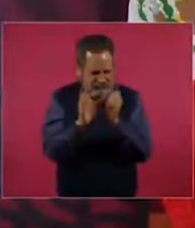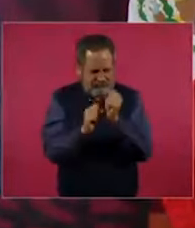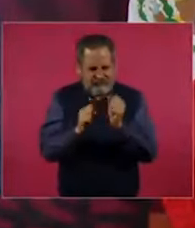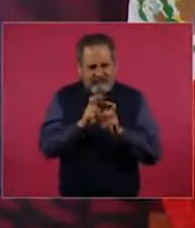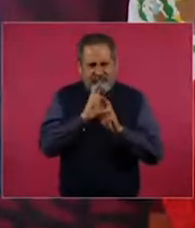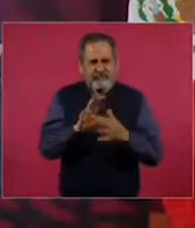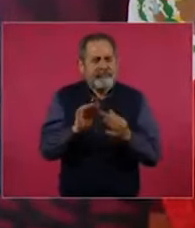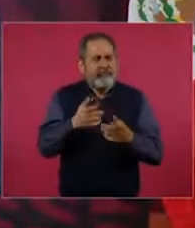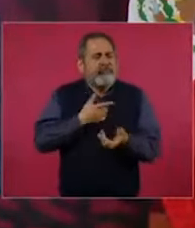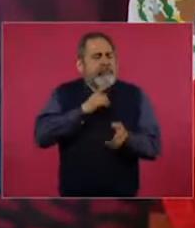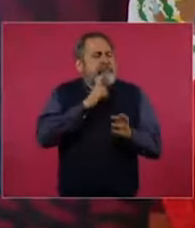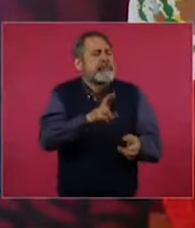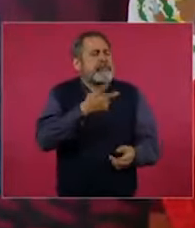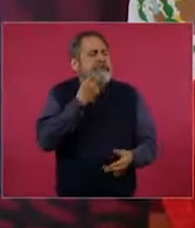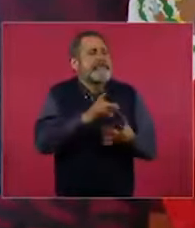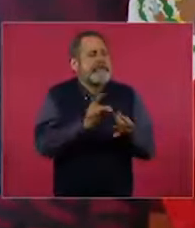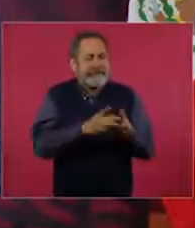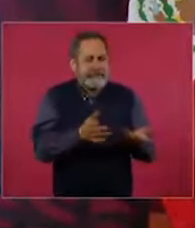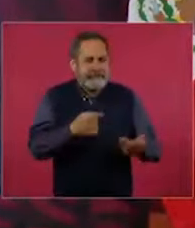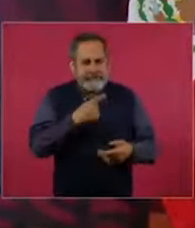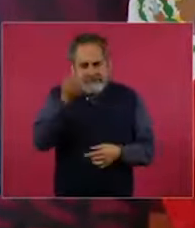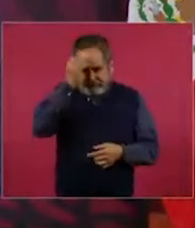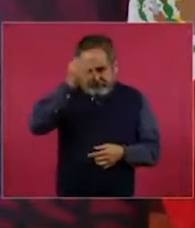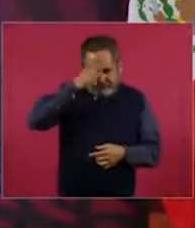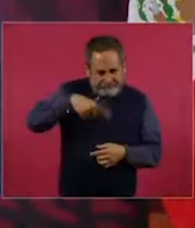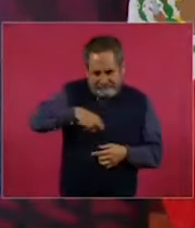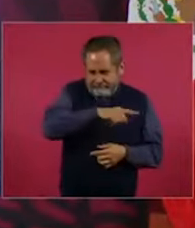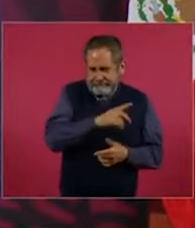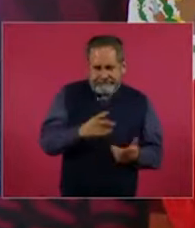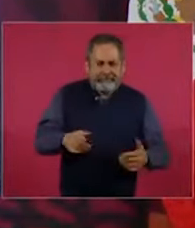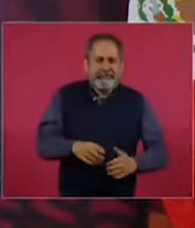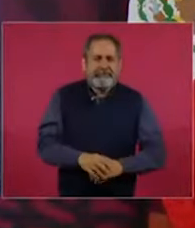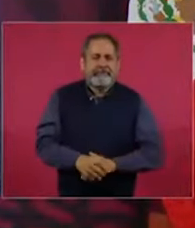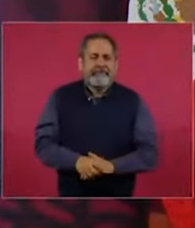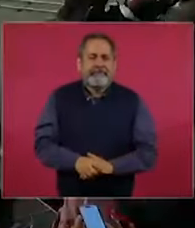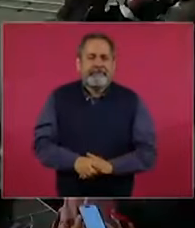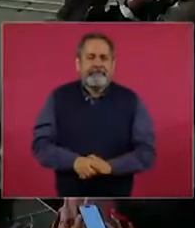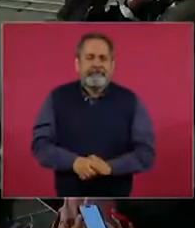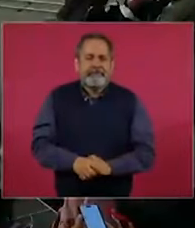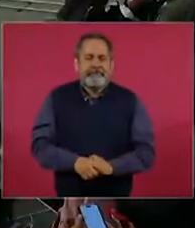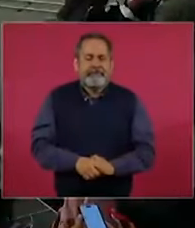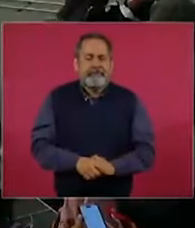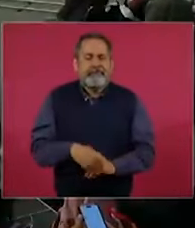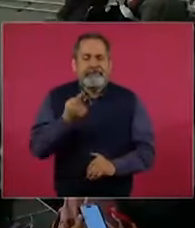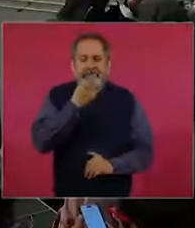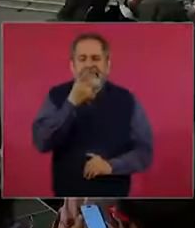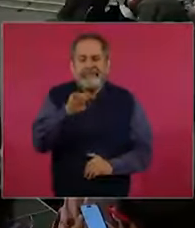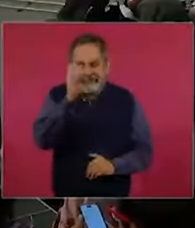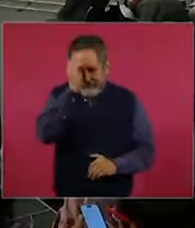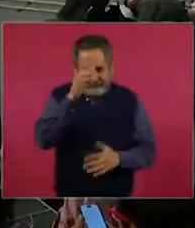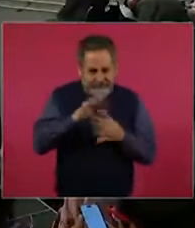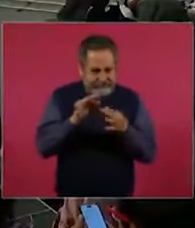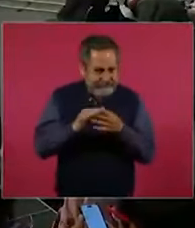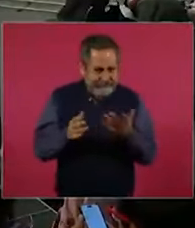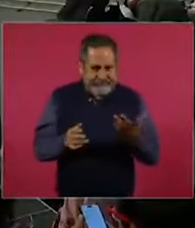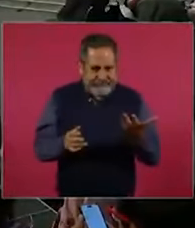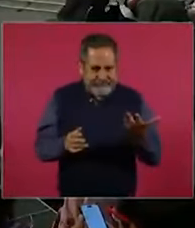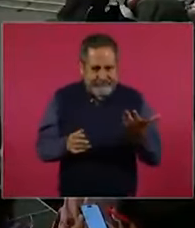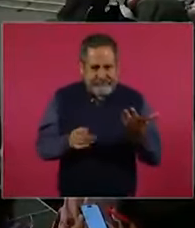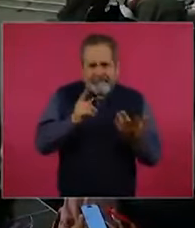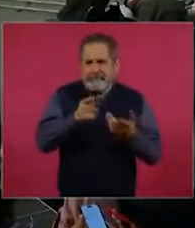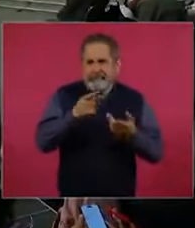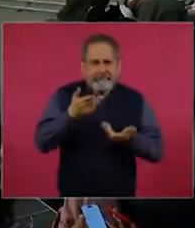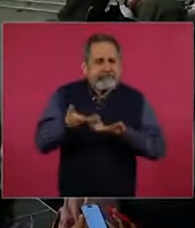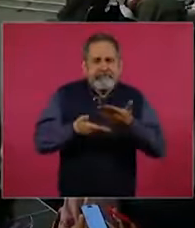Internacional Felipe Ángeles y también pues bueno se puso en evidencia como si hay una campaña en contra